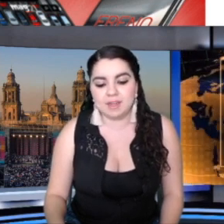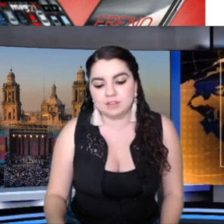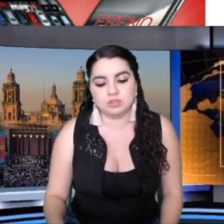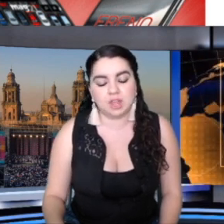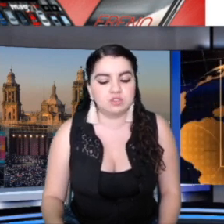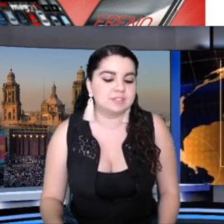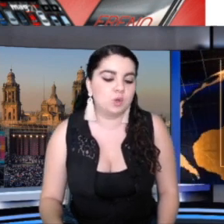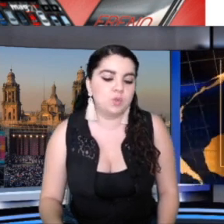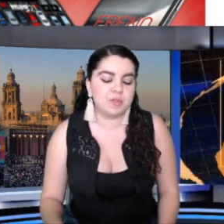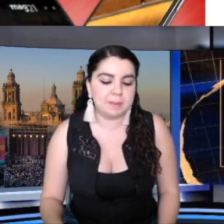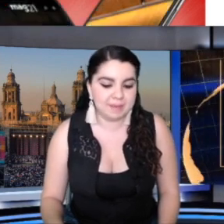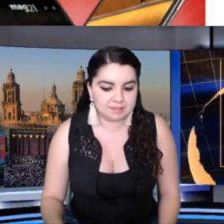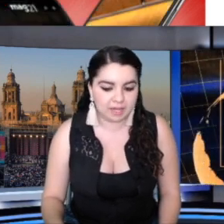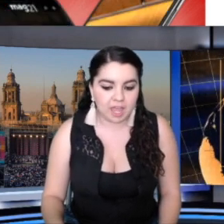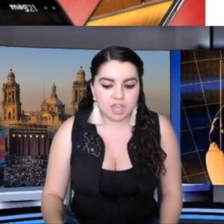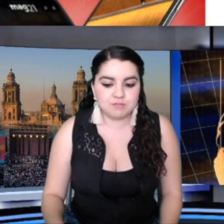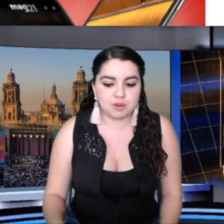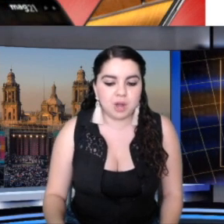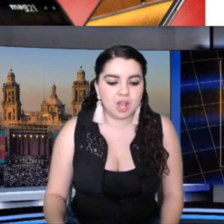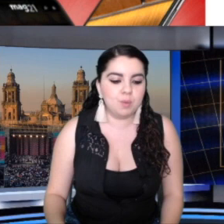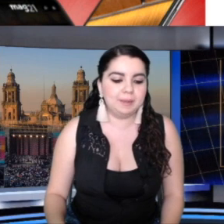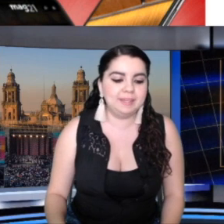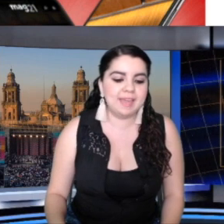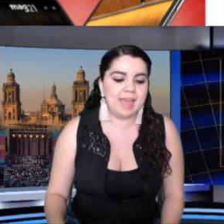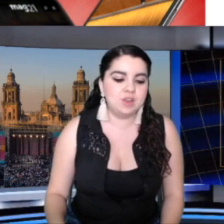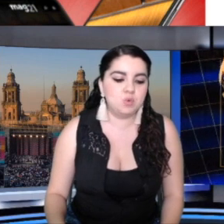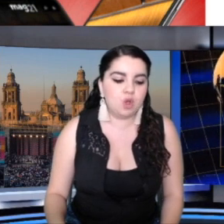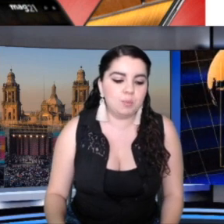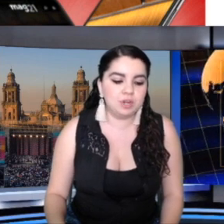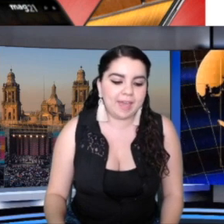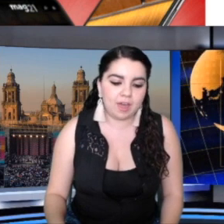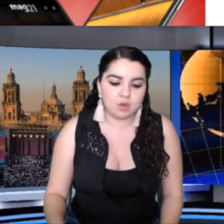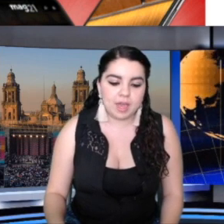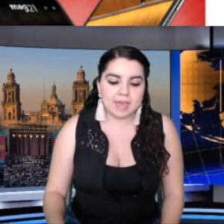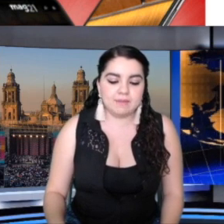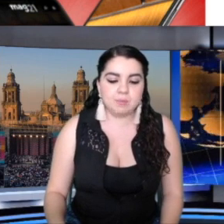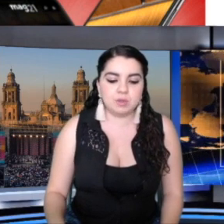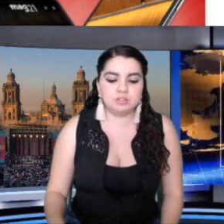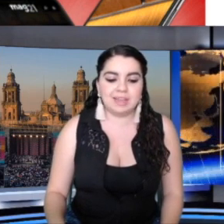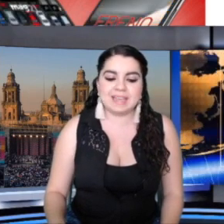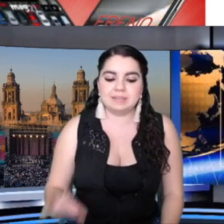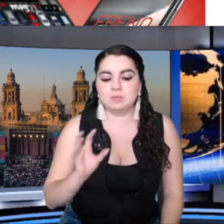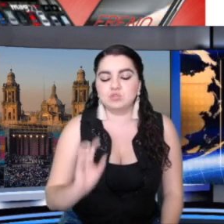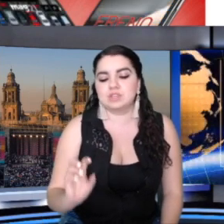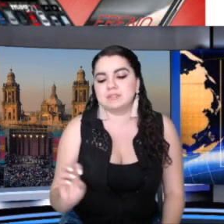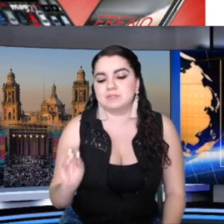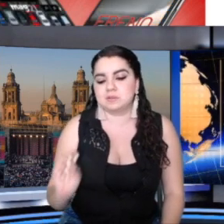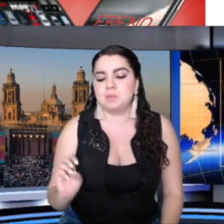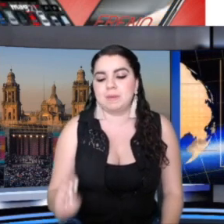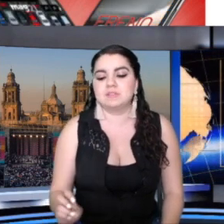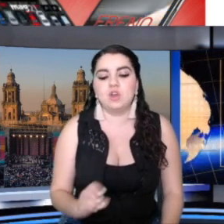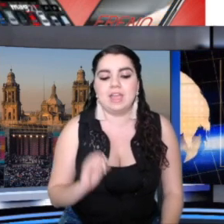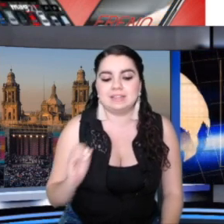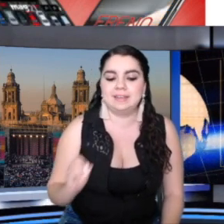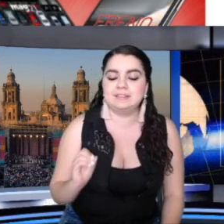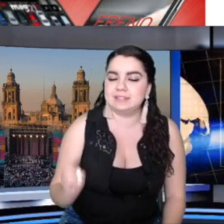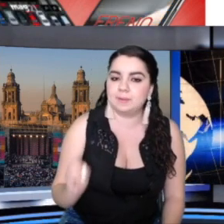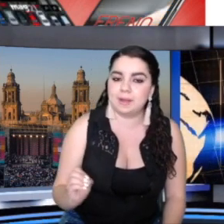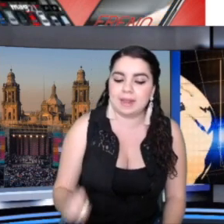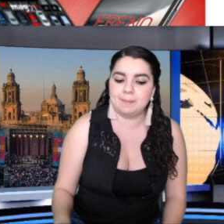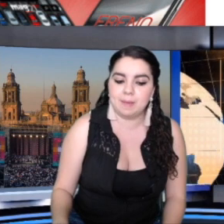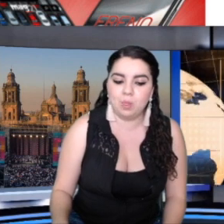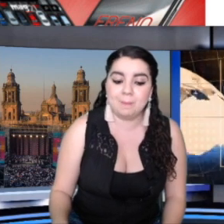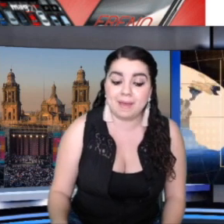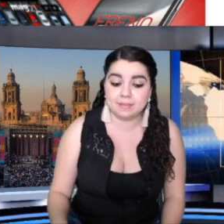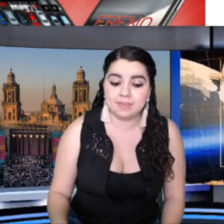estado de resultados del segundo trimestre, informó la compañía en un comunicado. Y bien, pues lo que ya sabemos, que desde febrero pasado el SAT le